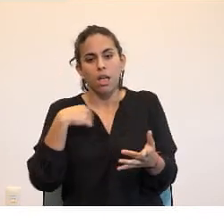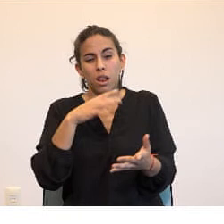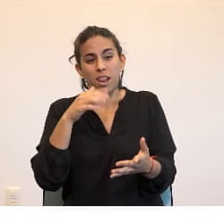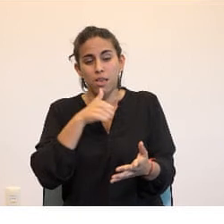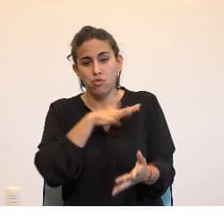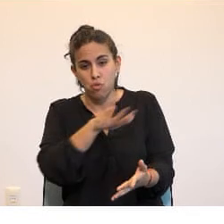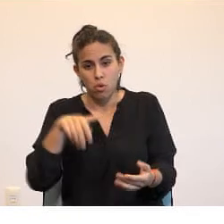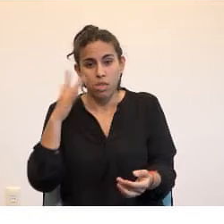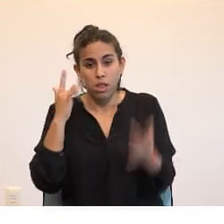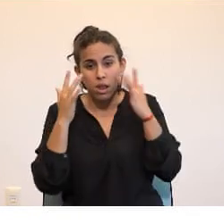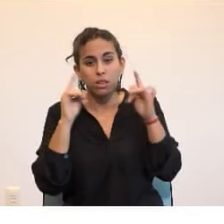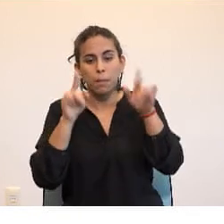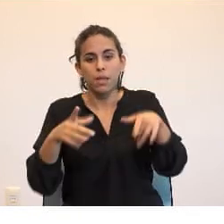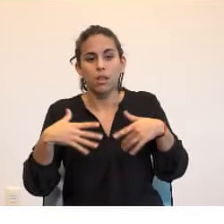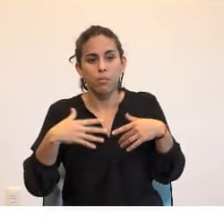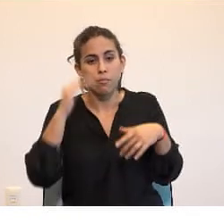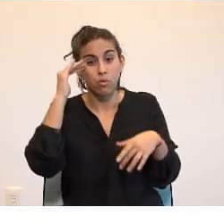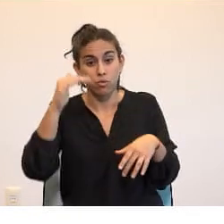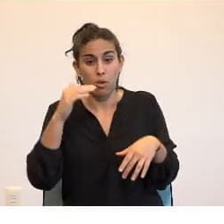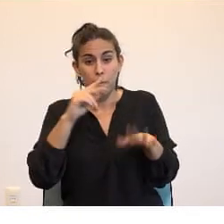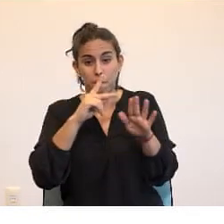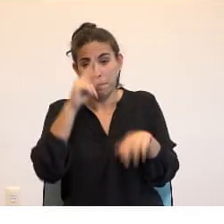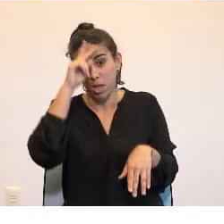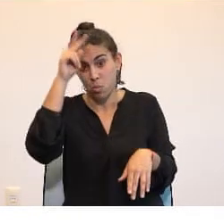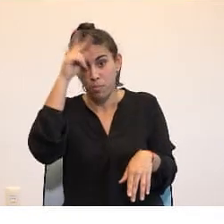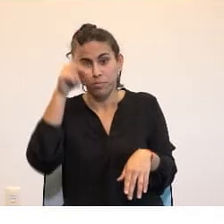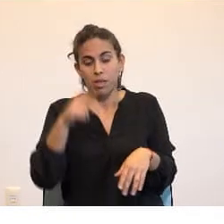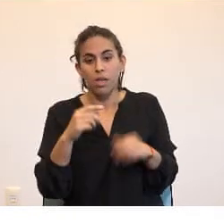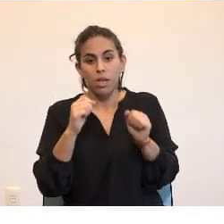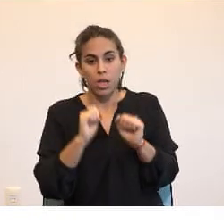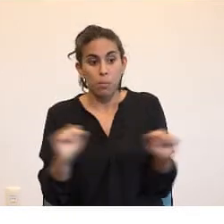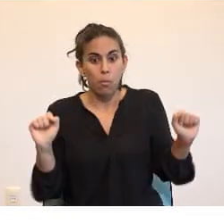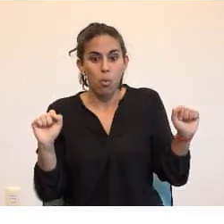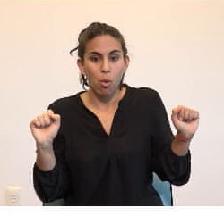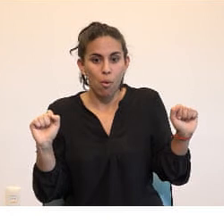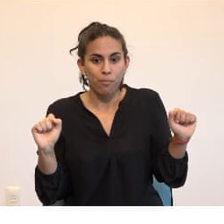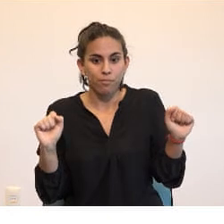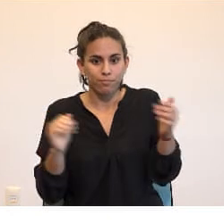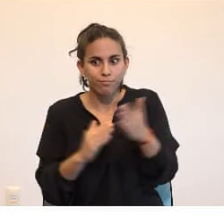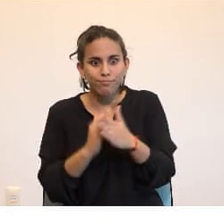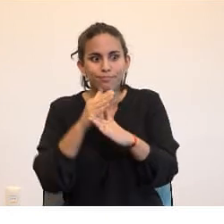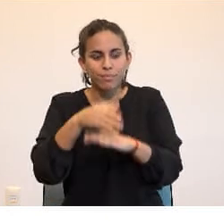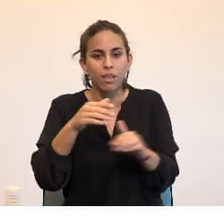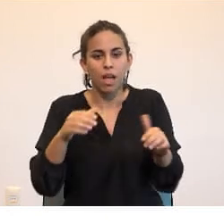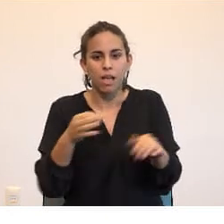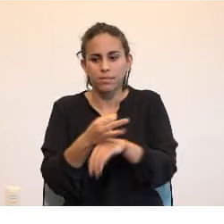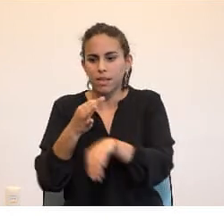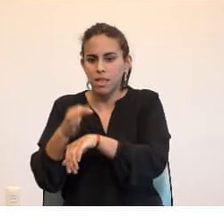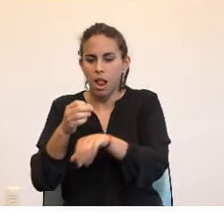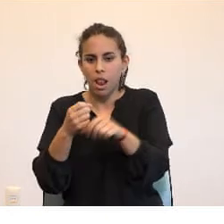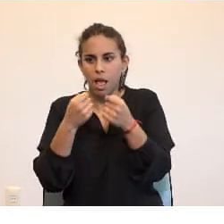Encontré también en Perú otro profesor que se atrevió, digo se atrevió porque a veces hay que ser osados, a enseñar